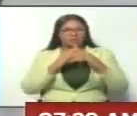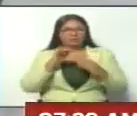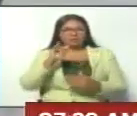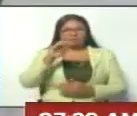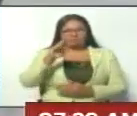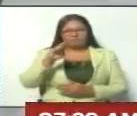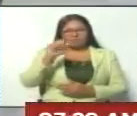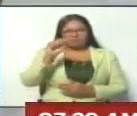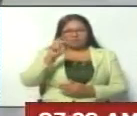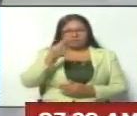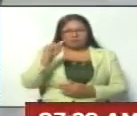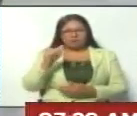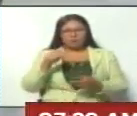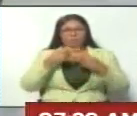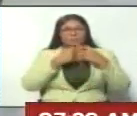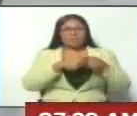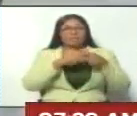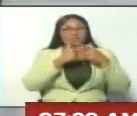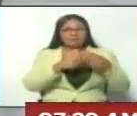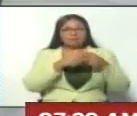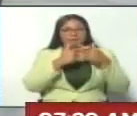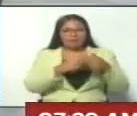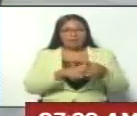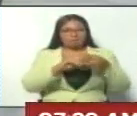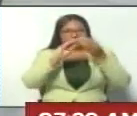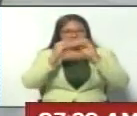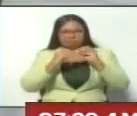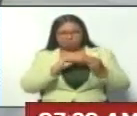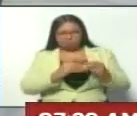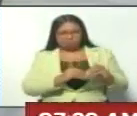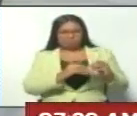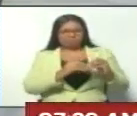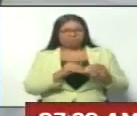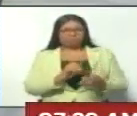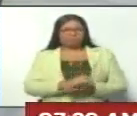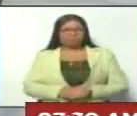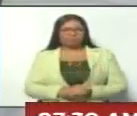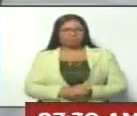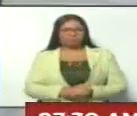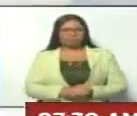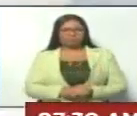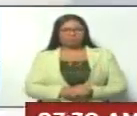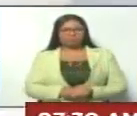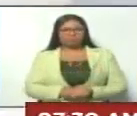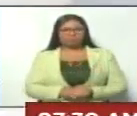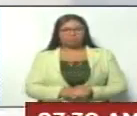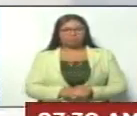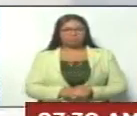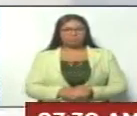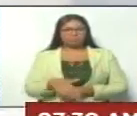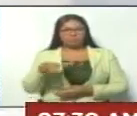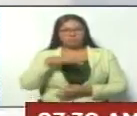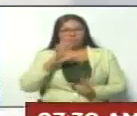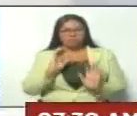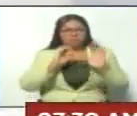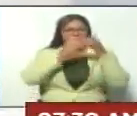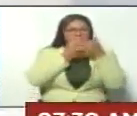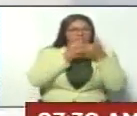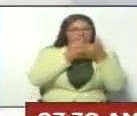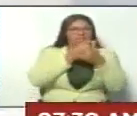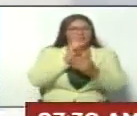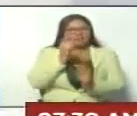uno de los talleres de la Casón Ibarra, donde estaba casi que secuestrada, ¿no? O